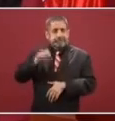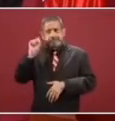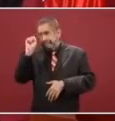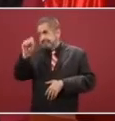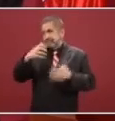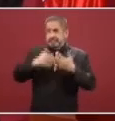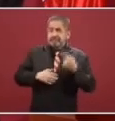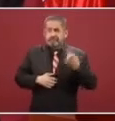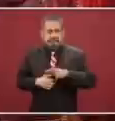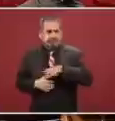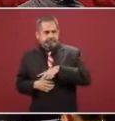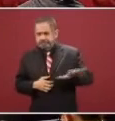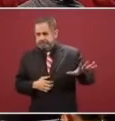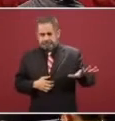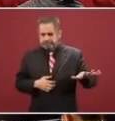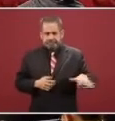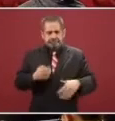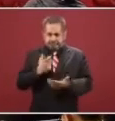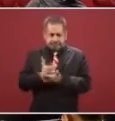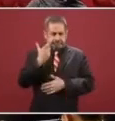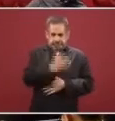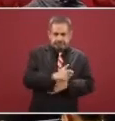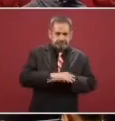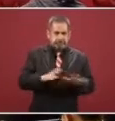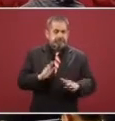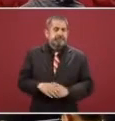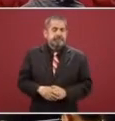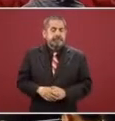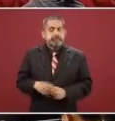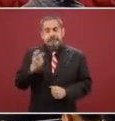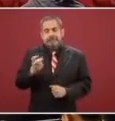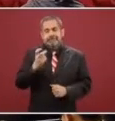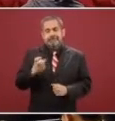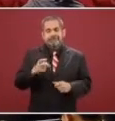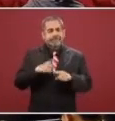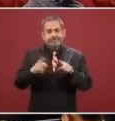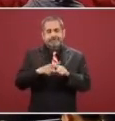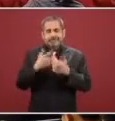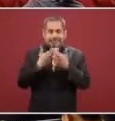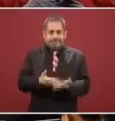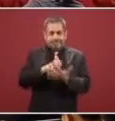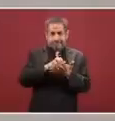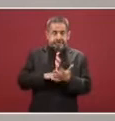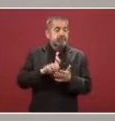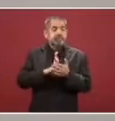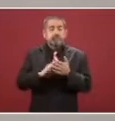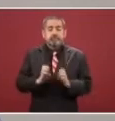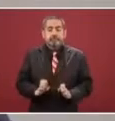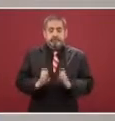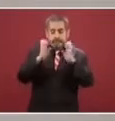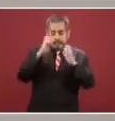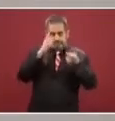quiera imponer sus costos. De esta manera tenemos esta gran cantidad de economías. Tan solo la torre de control, que